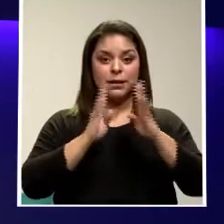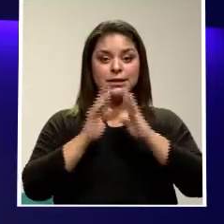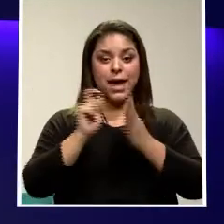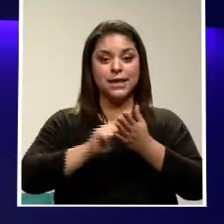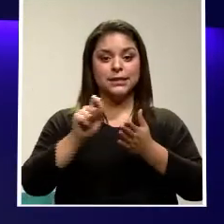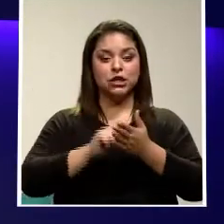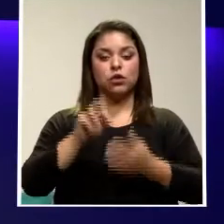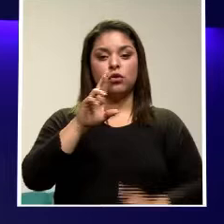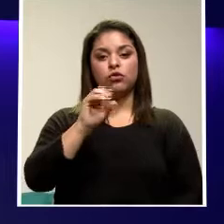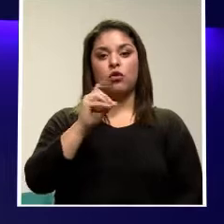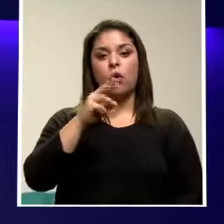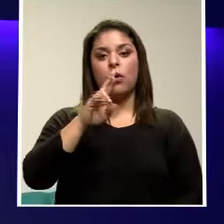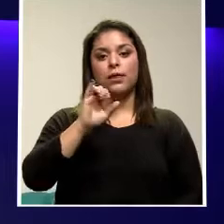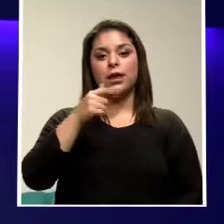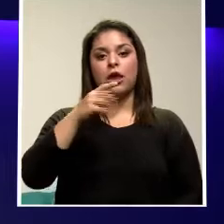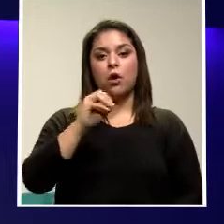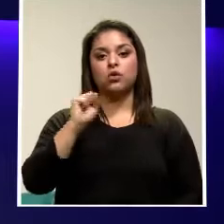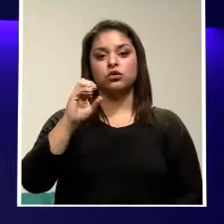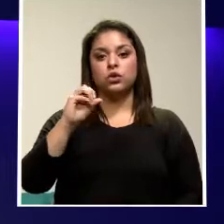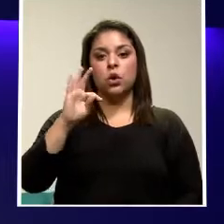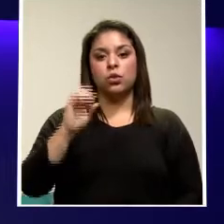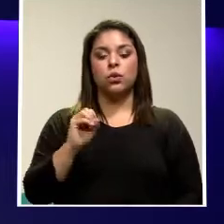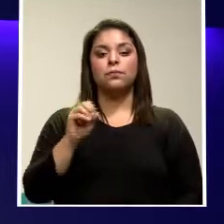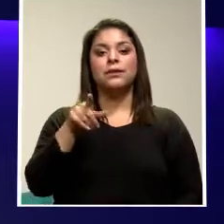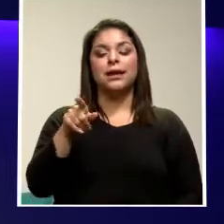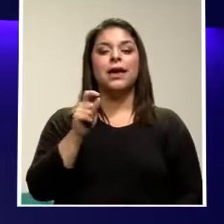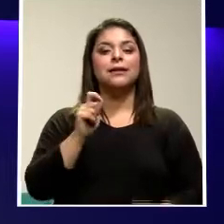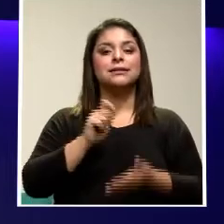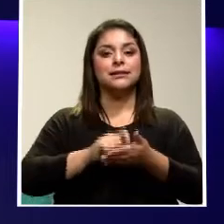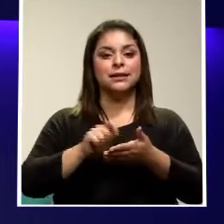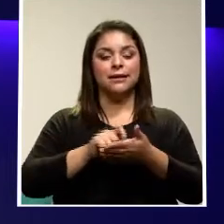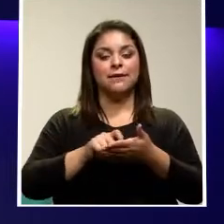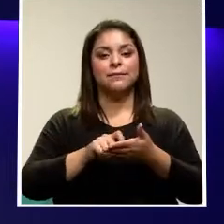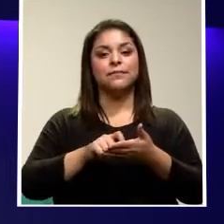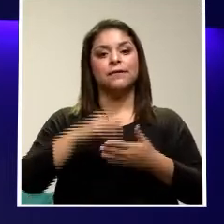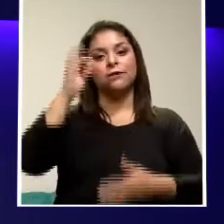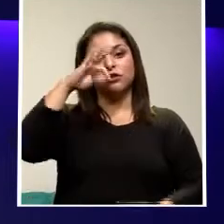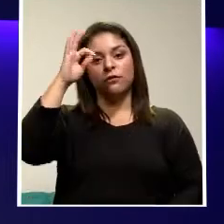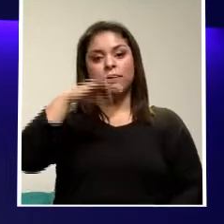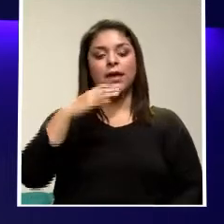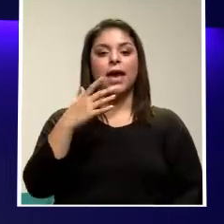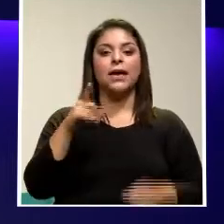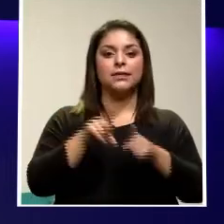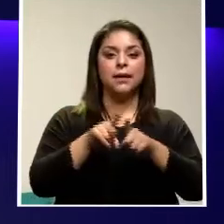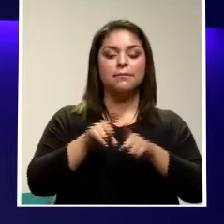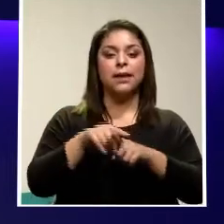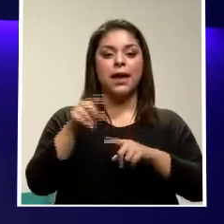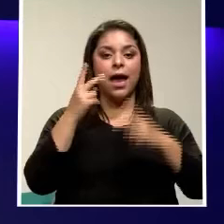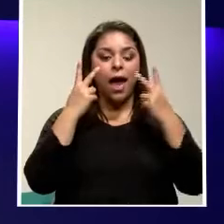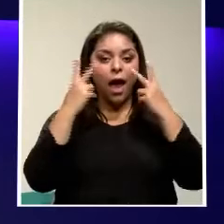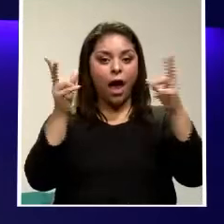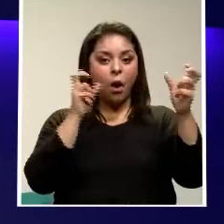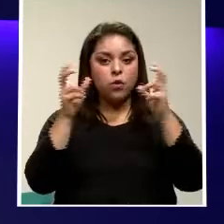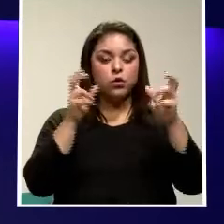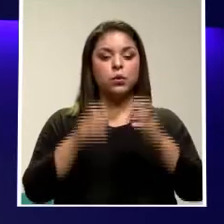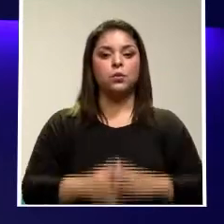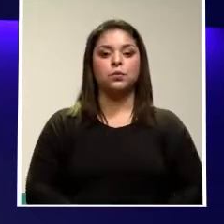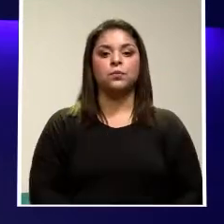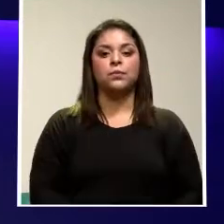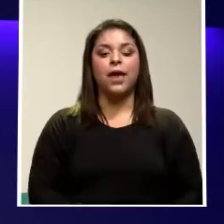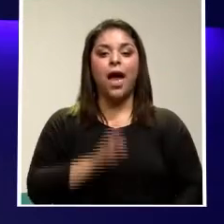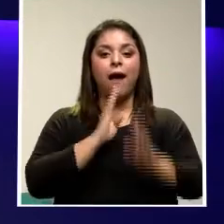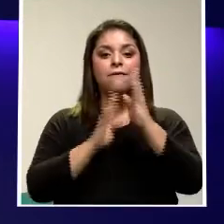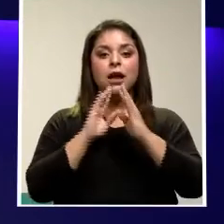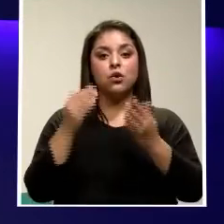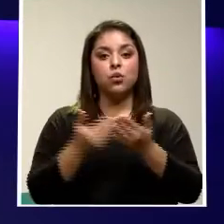Rodrigo Soto, quien transita la ficción, la filosofía y el audiovisual. Vamos a hablar sobre su